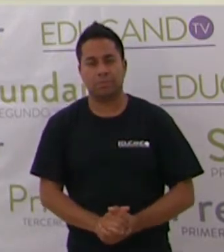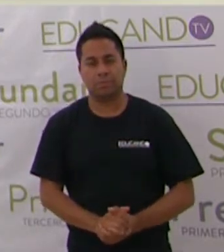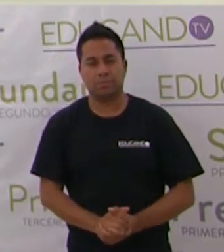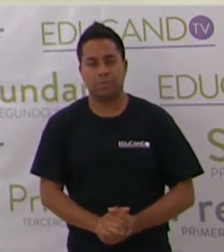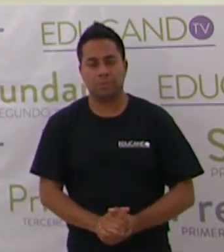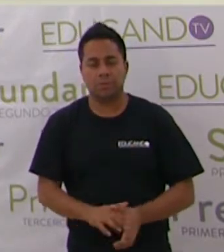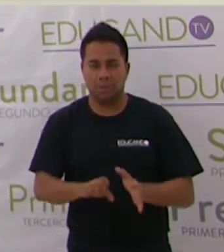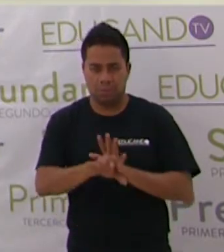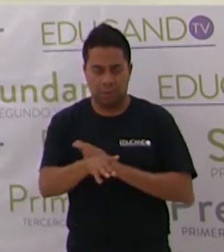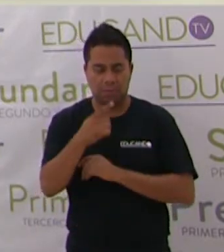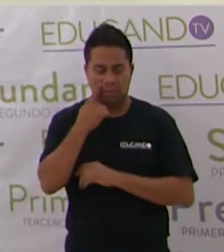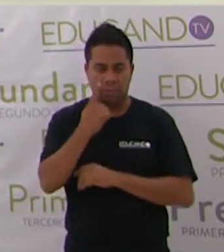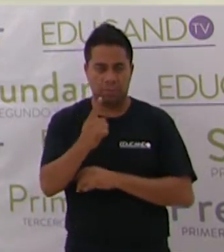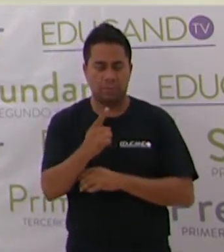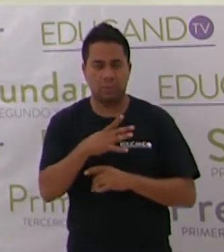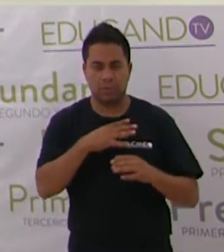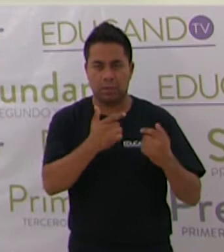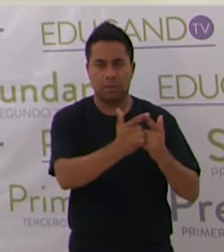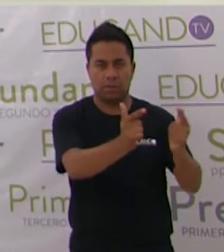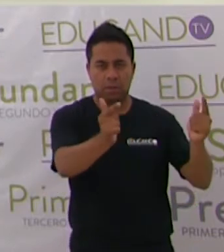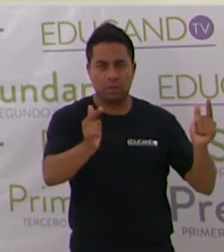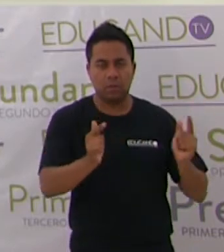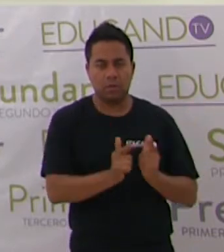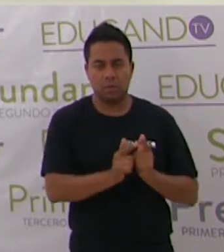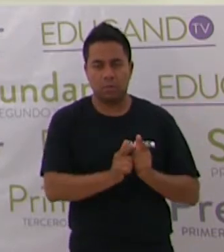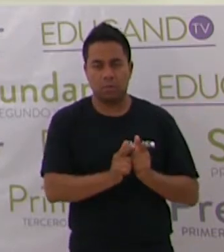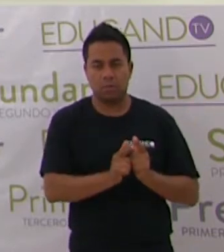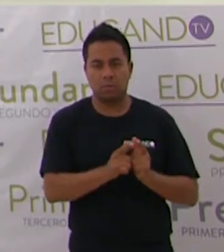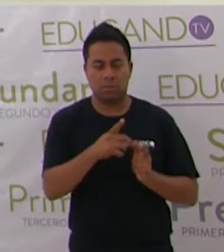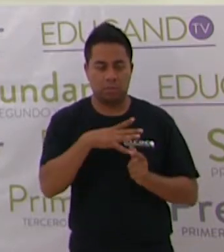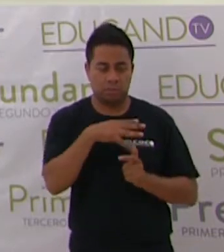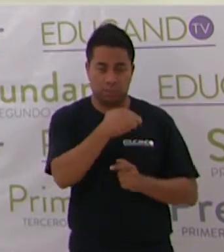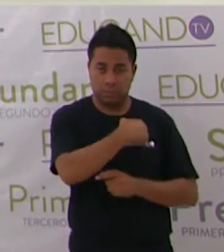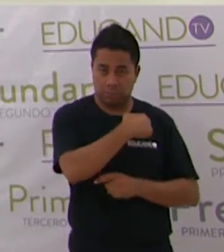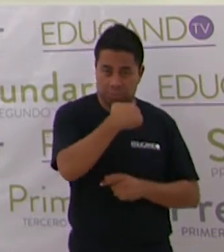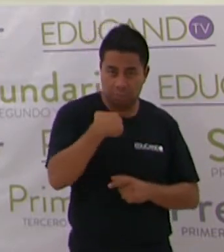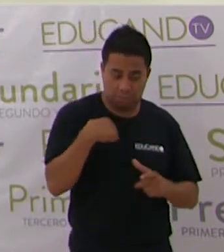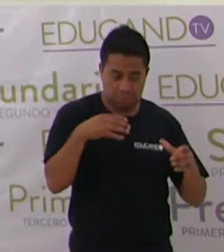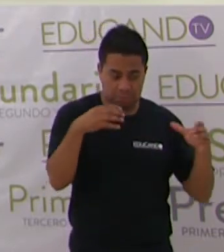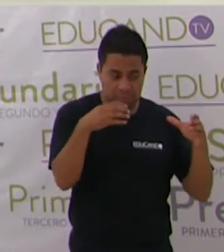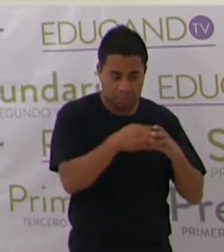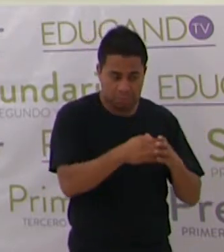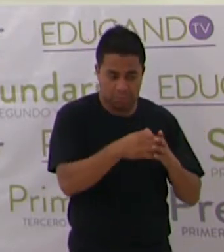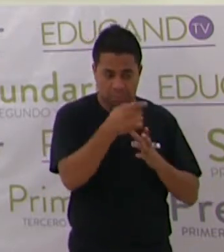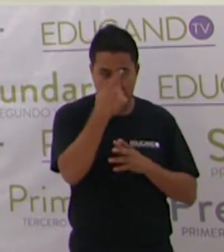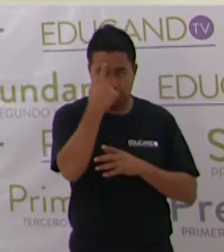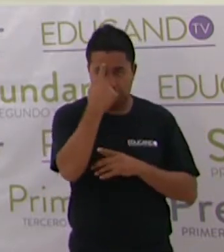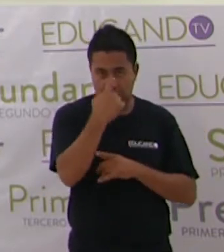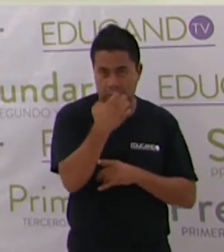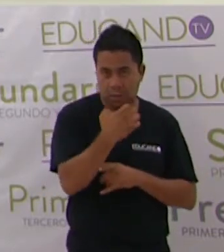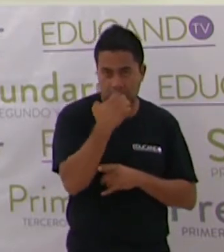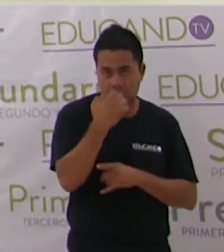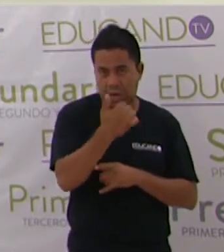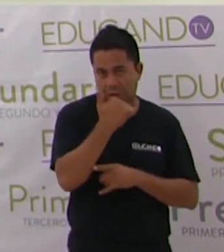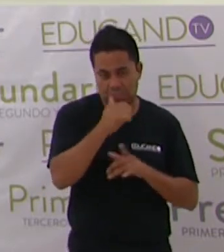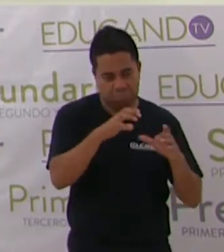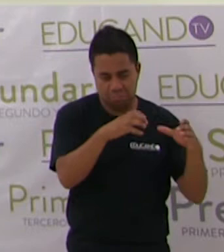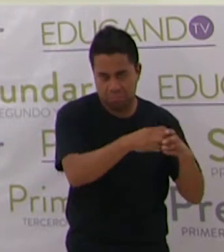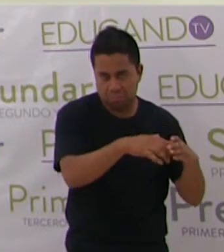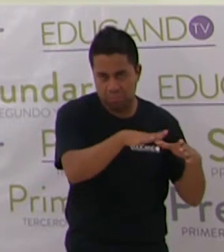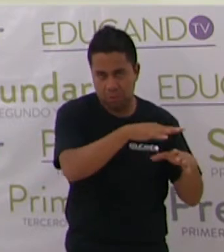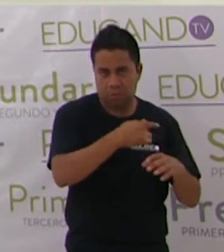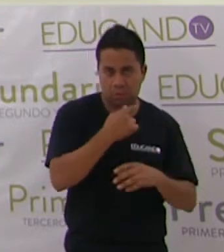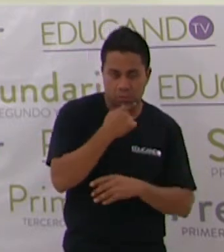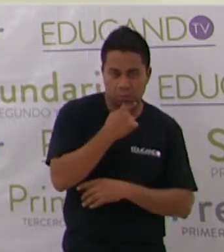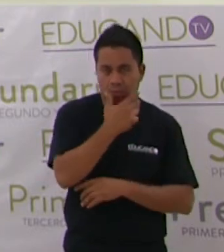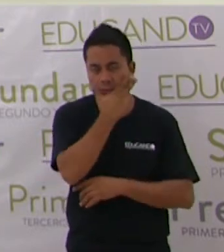por ejemplo, un grupo es los integrantes de tu escuela. Hay niñas